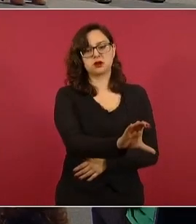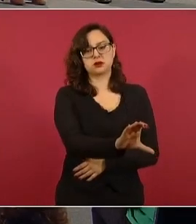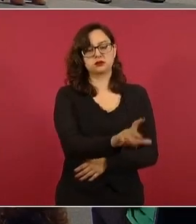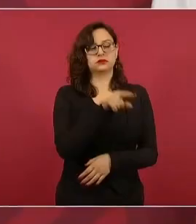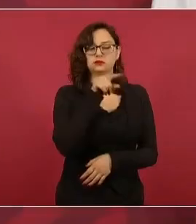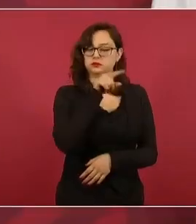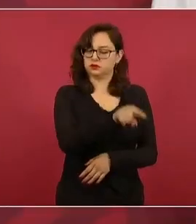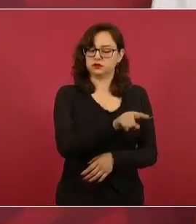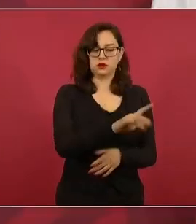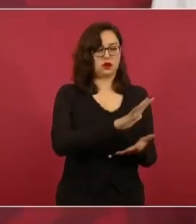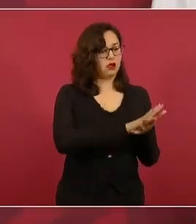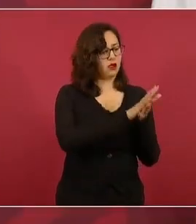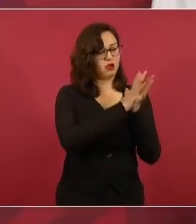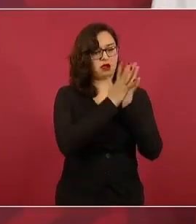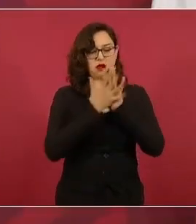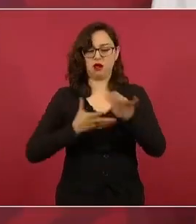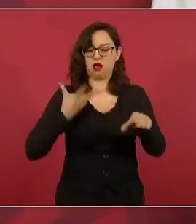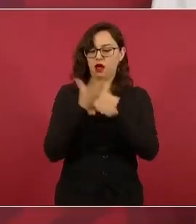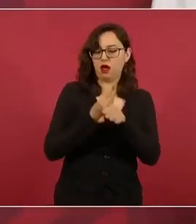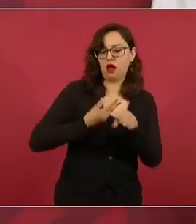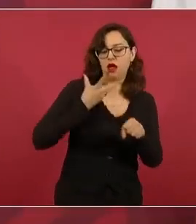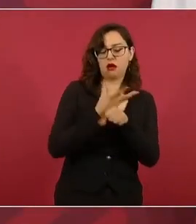convertir eso en un parque